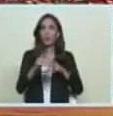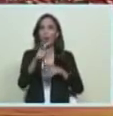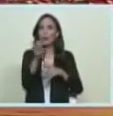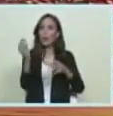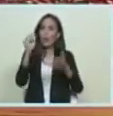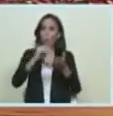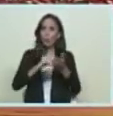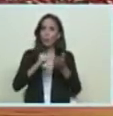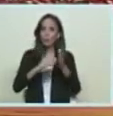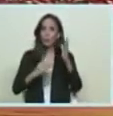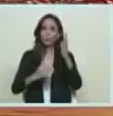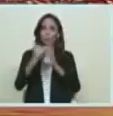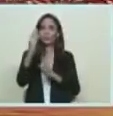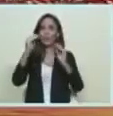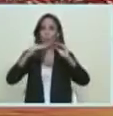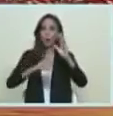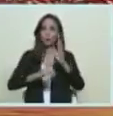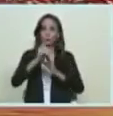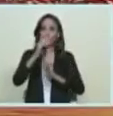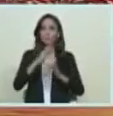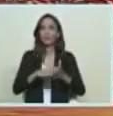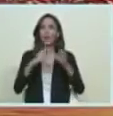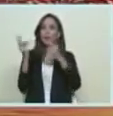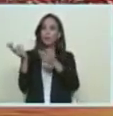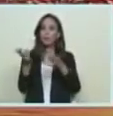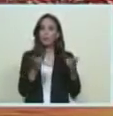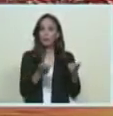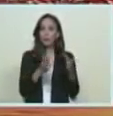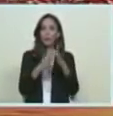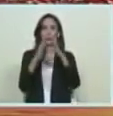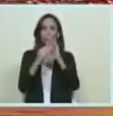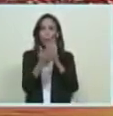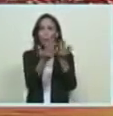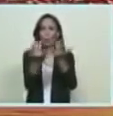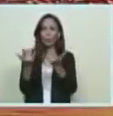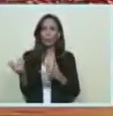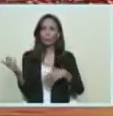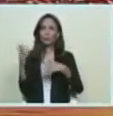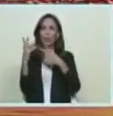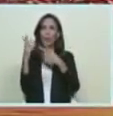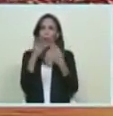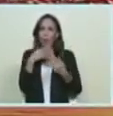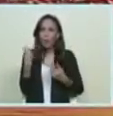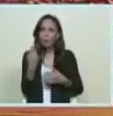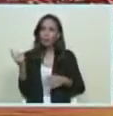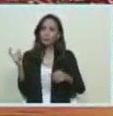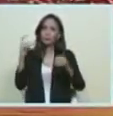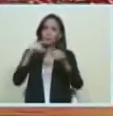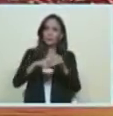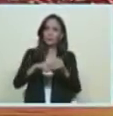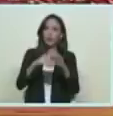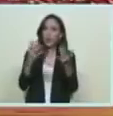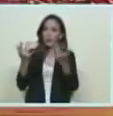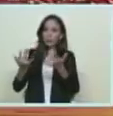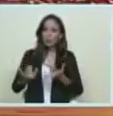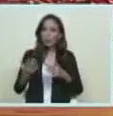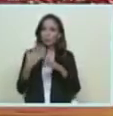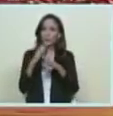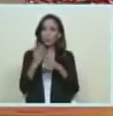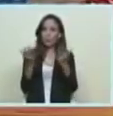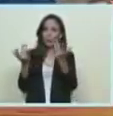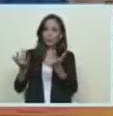un crecimiento y le doy la bienvenida a toda la juventud que se incorpora al Plan Chamba